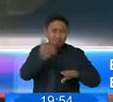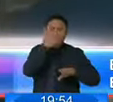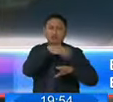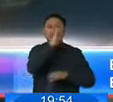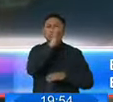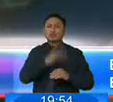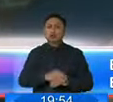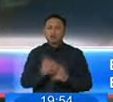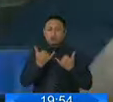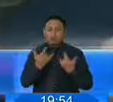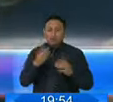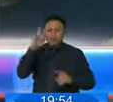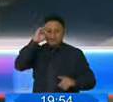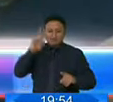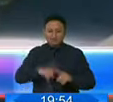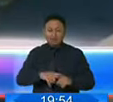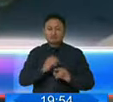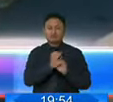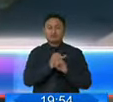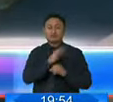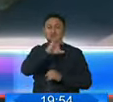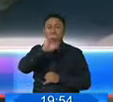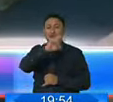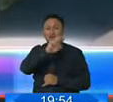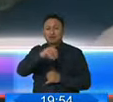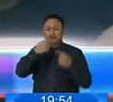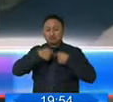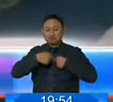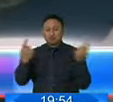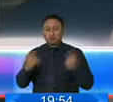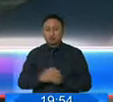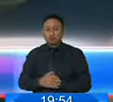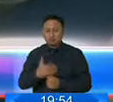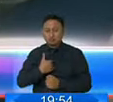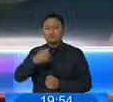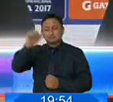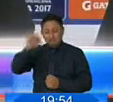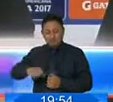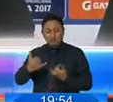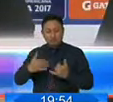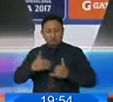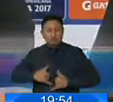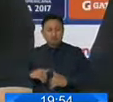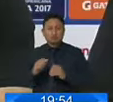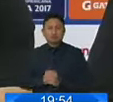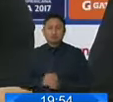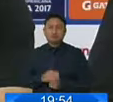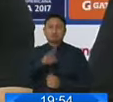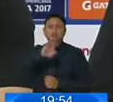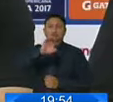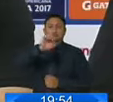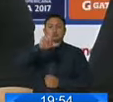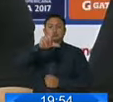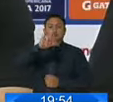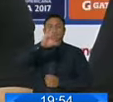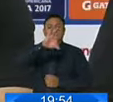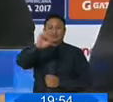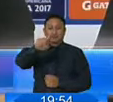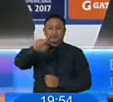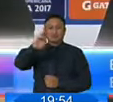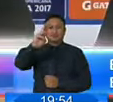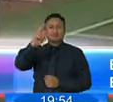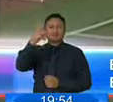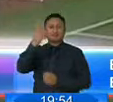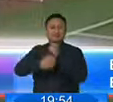el ingeniero La Torre ya lo hizo público, entonces, y yo tengo que decirle que sí, que vamos a seguir adelante. Hernán Darío Gómez, colombiano de